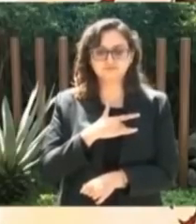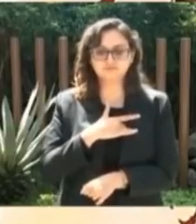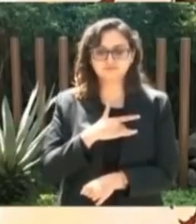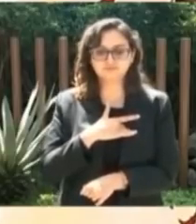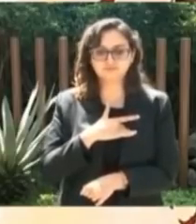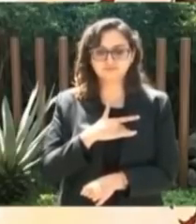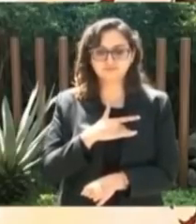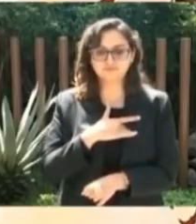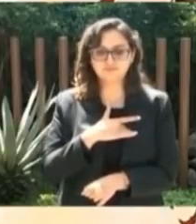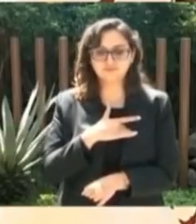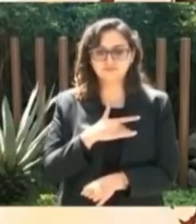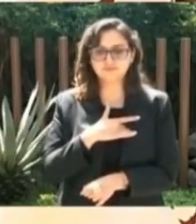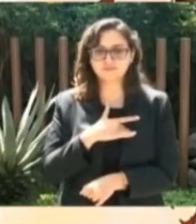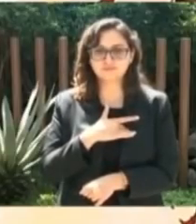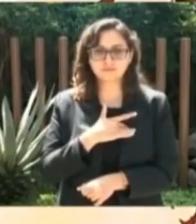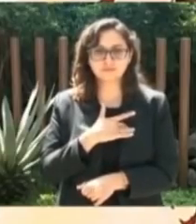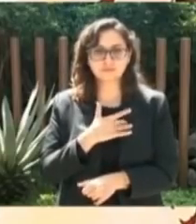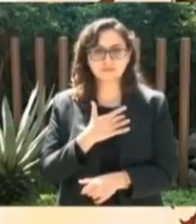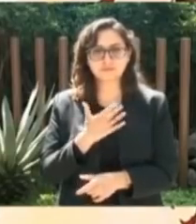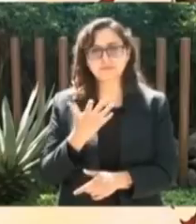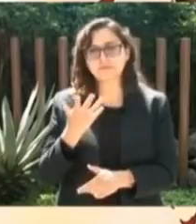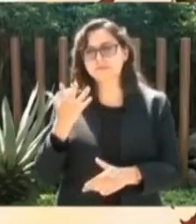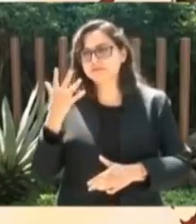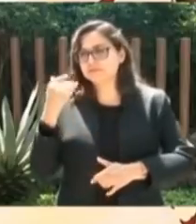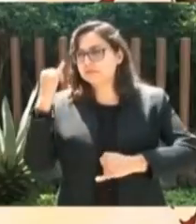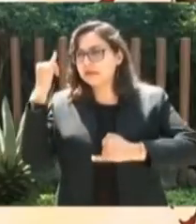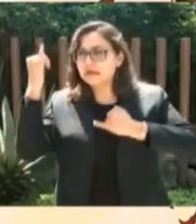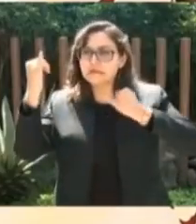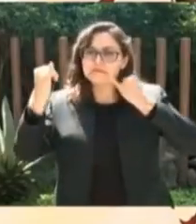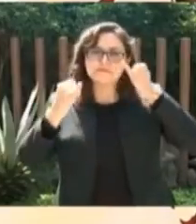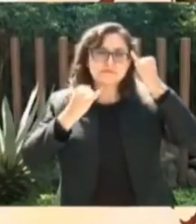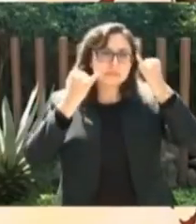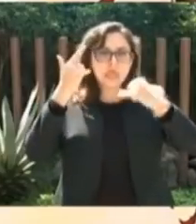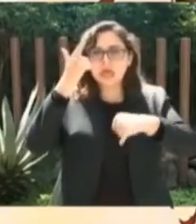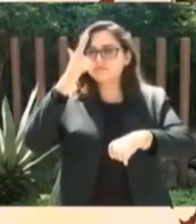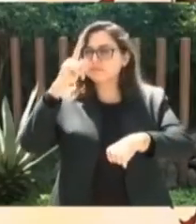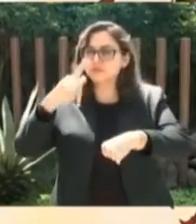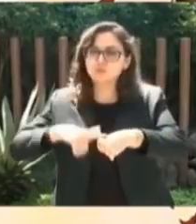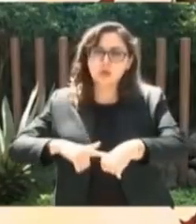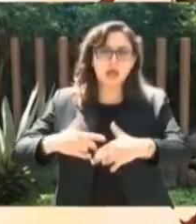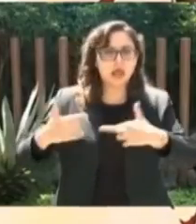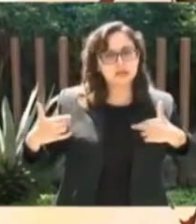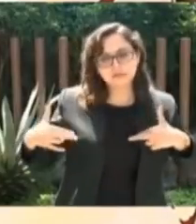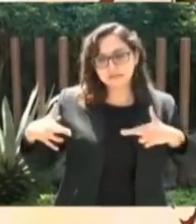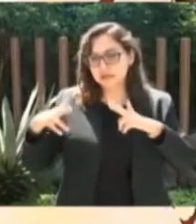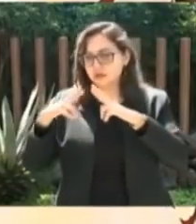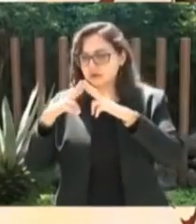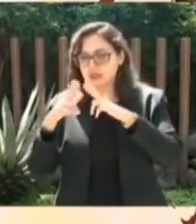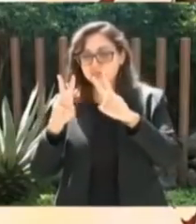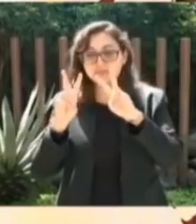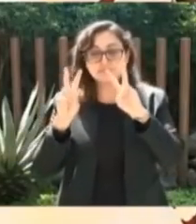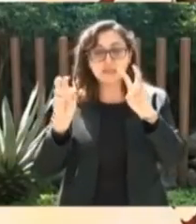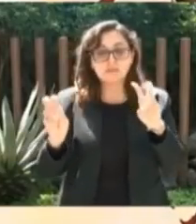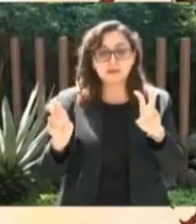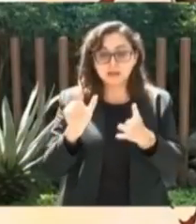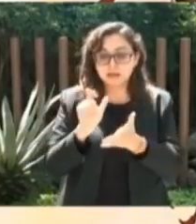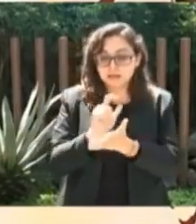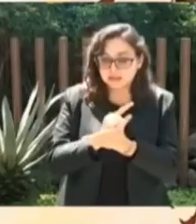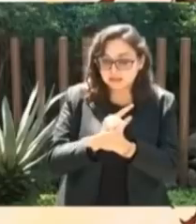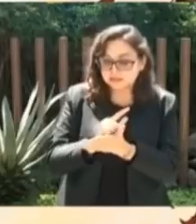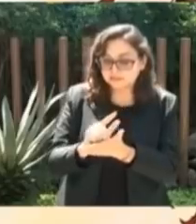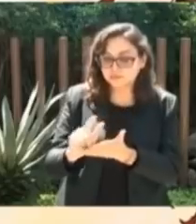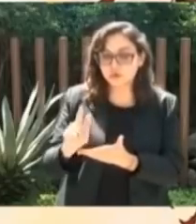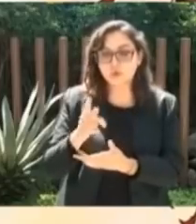mística o religiosa la expresión, de purificar la vida